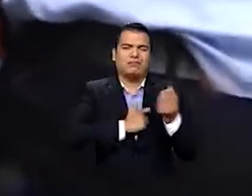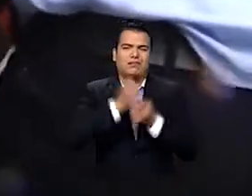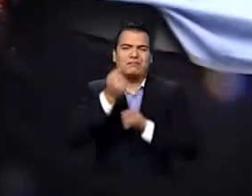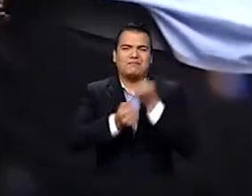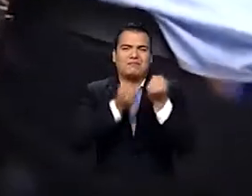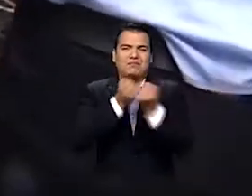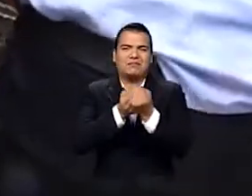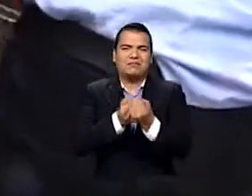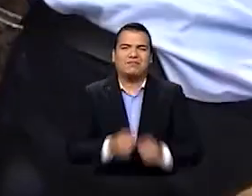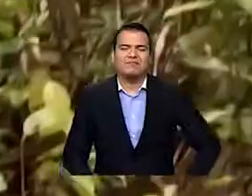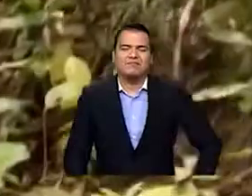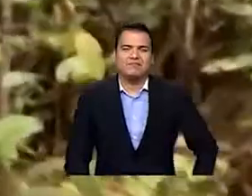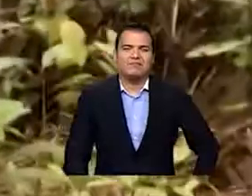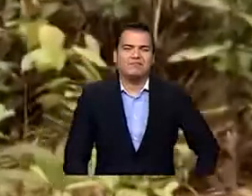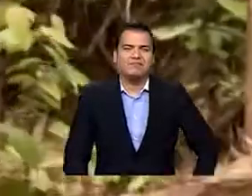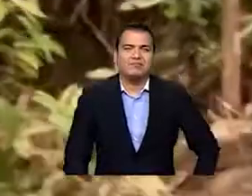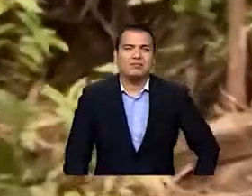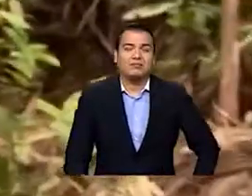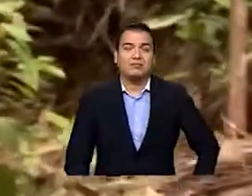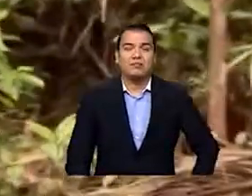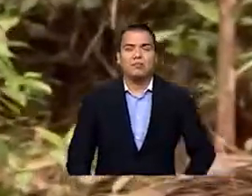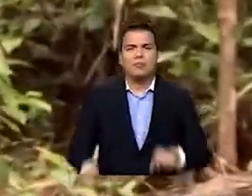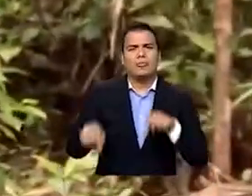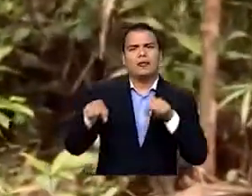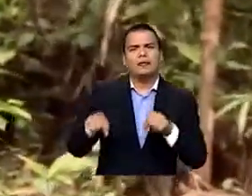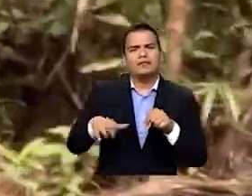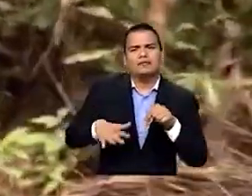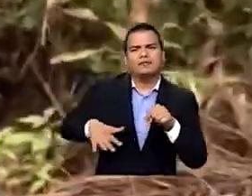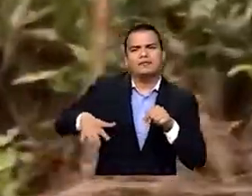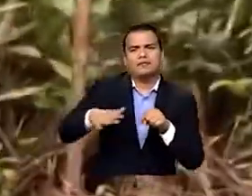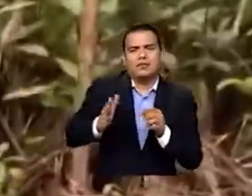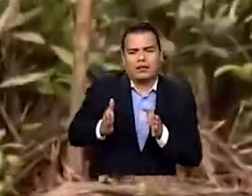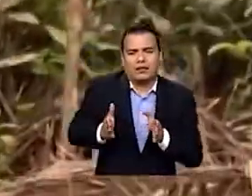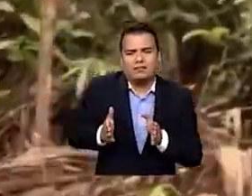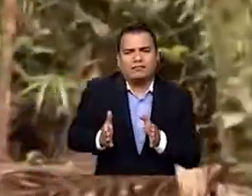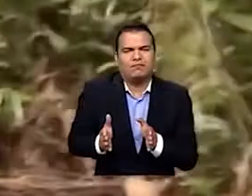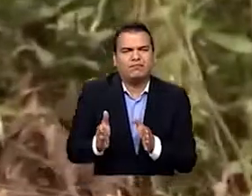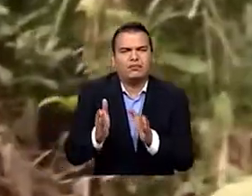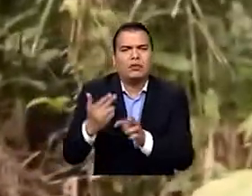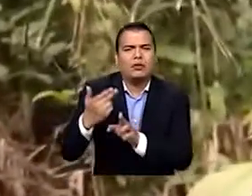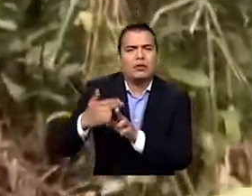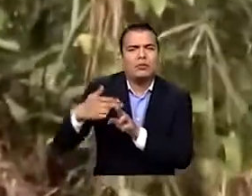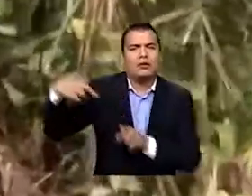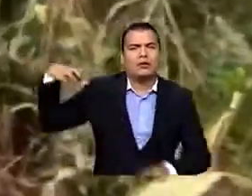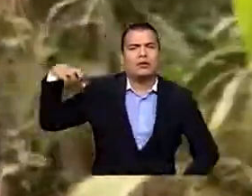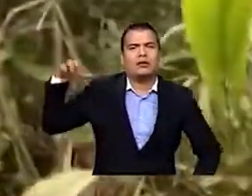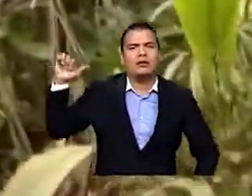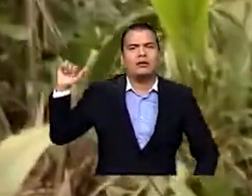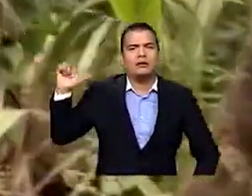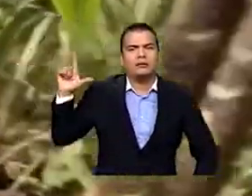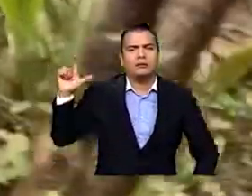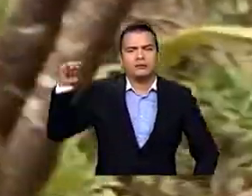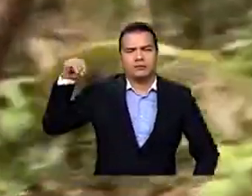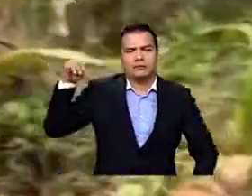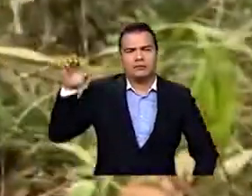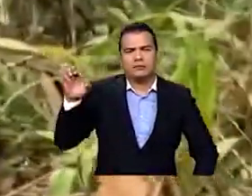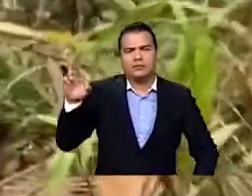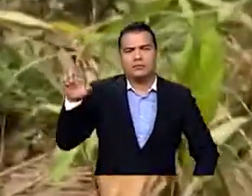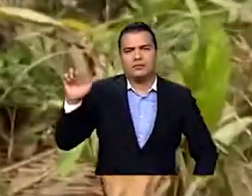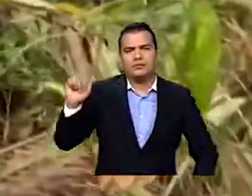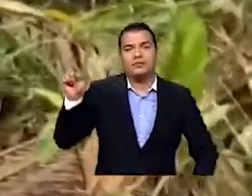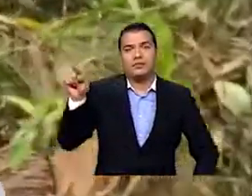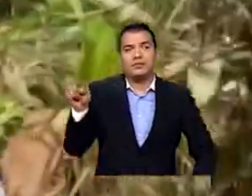silvestre. Estamos justamente en el sendero Palmeras, aquí en zona continental del